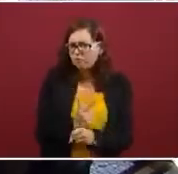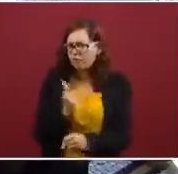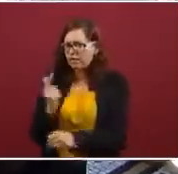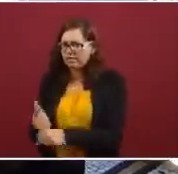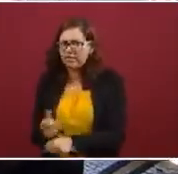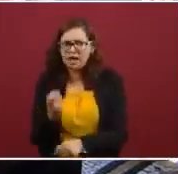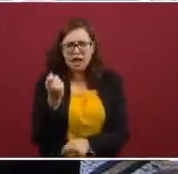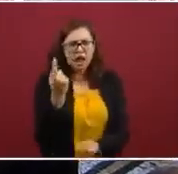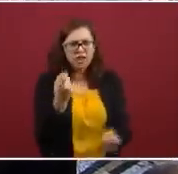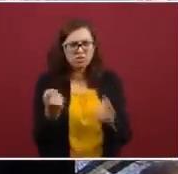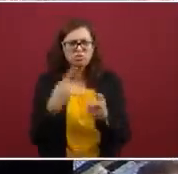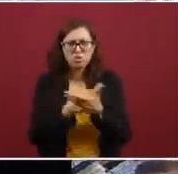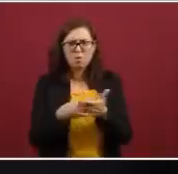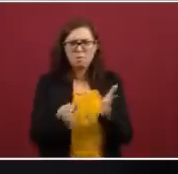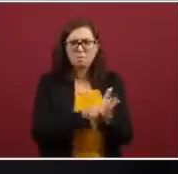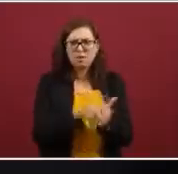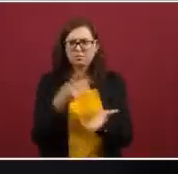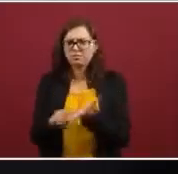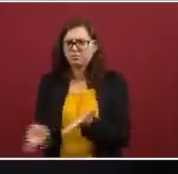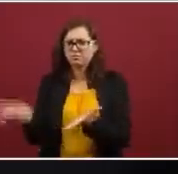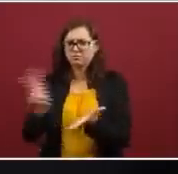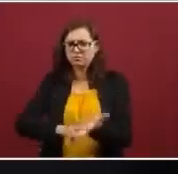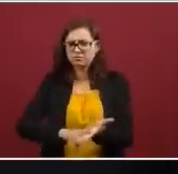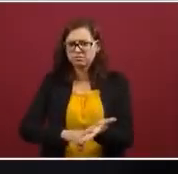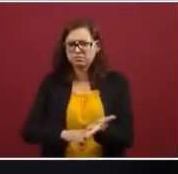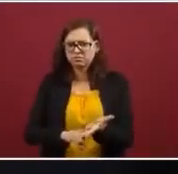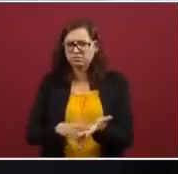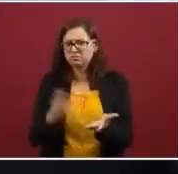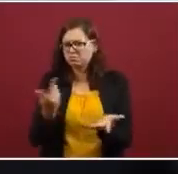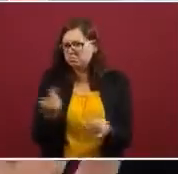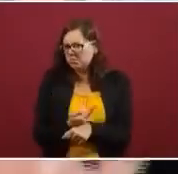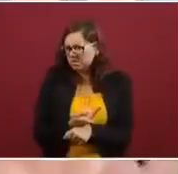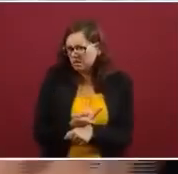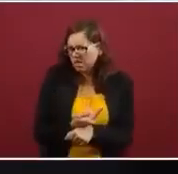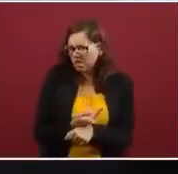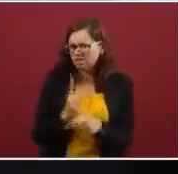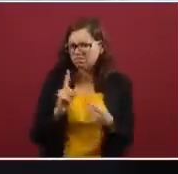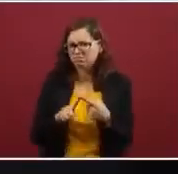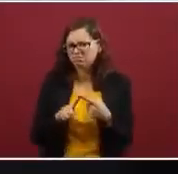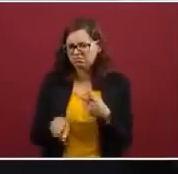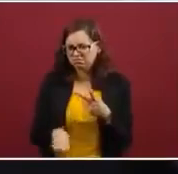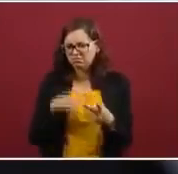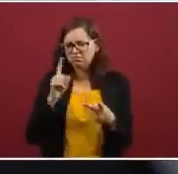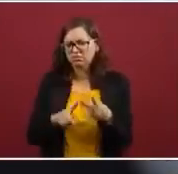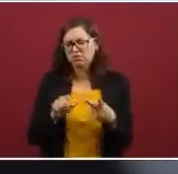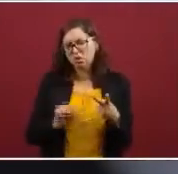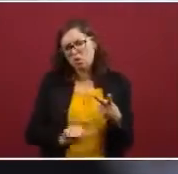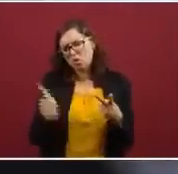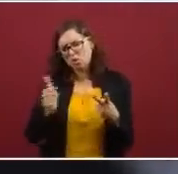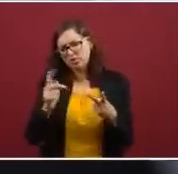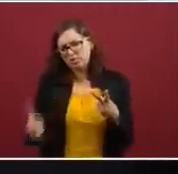de funcionarios con dos puestos. Y la otra pregunta es